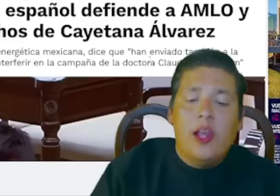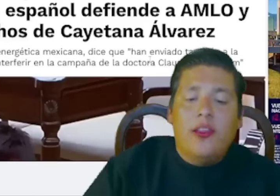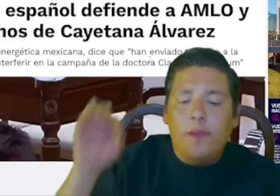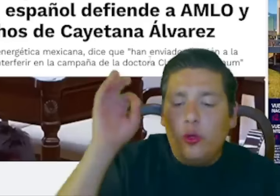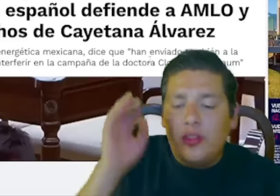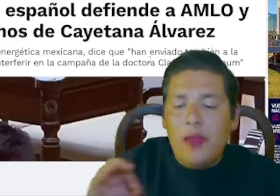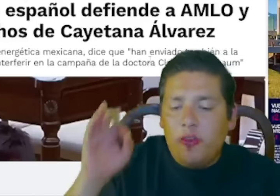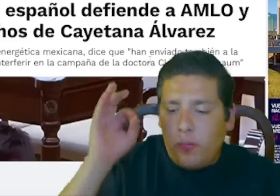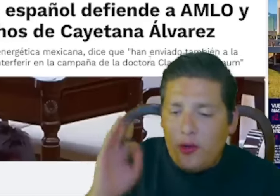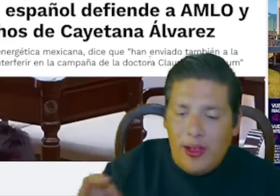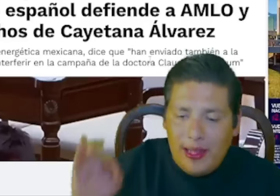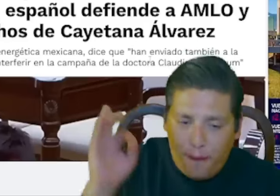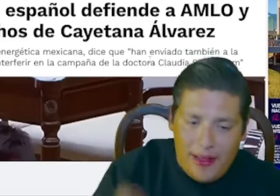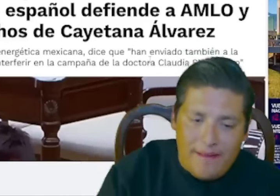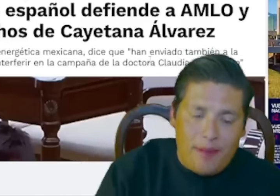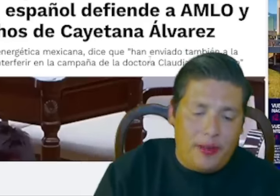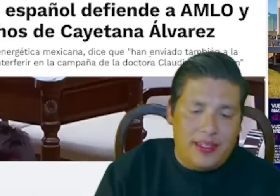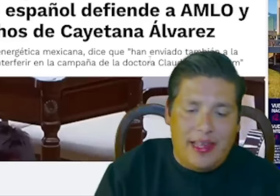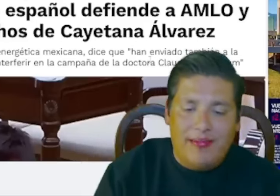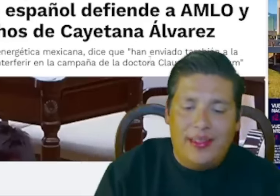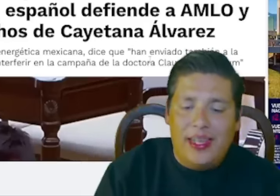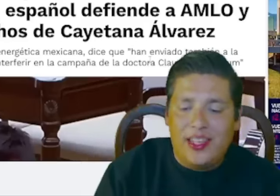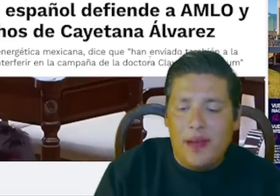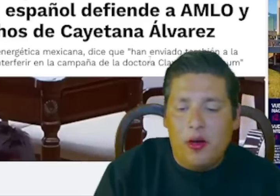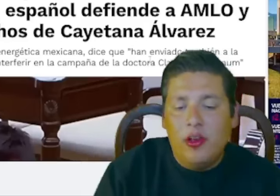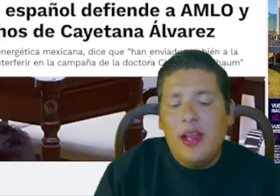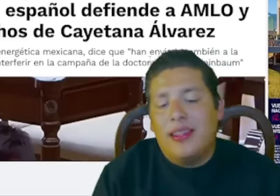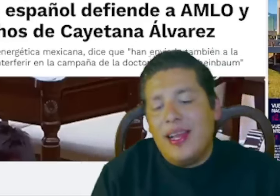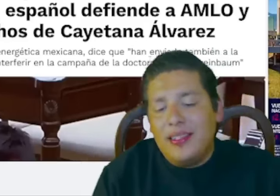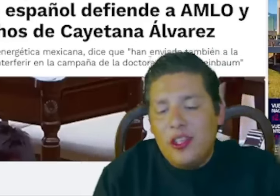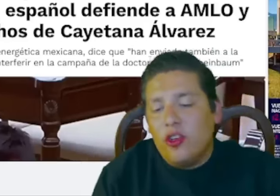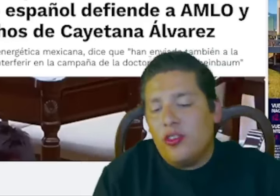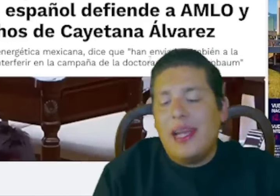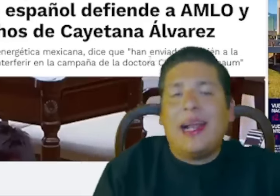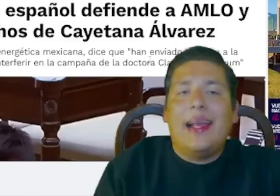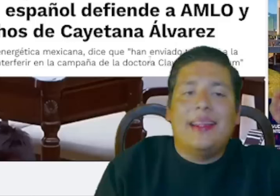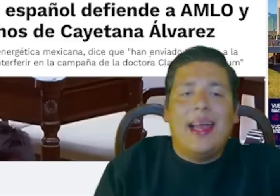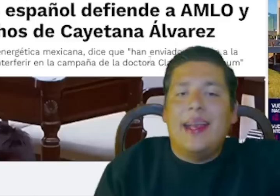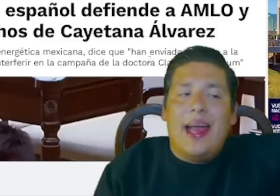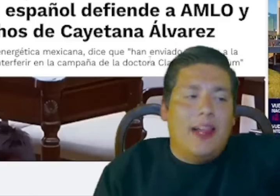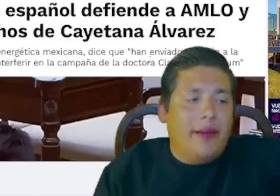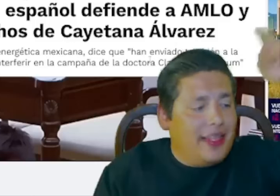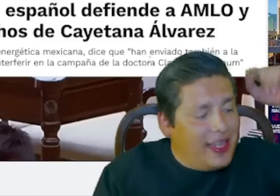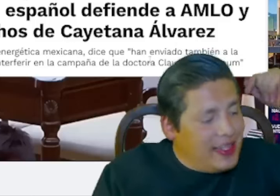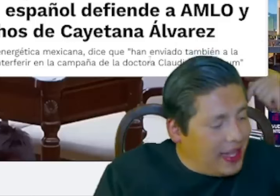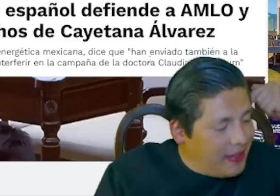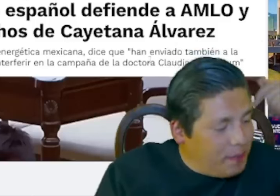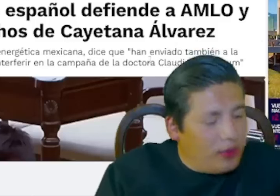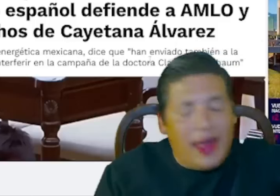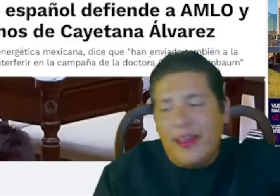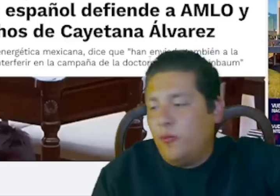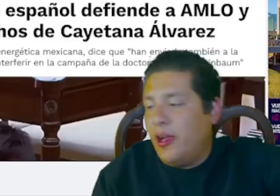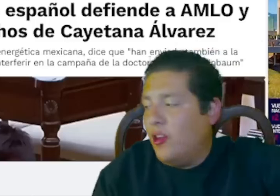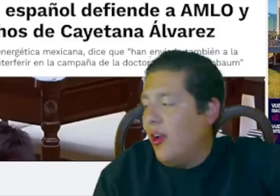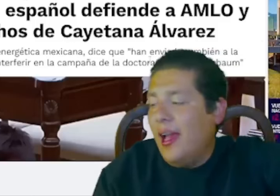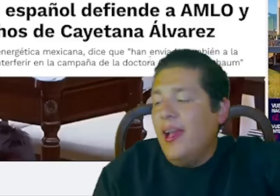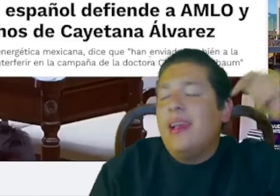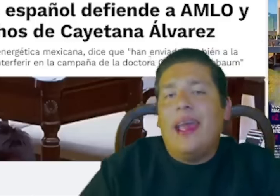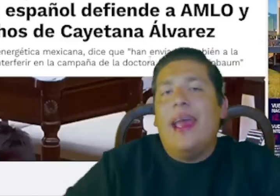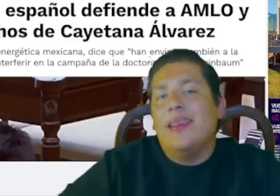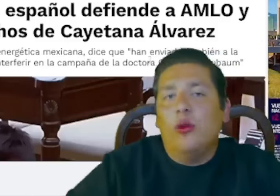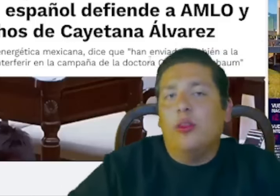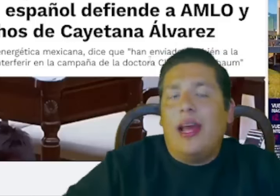súbditos. Diputado español defiende al presidente Yashembaun tras dichos de Cayetana Álvarez, esta diputada